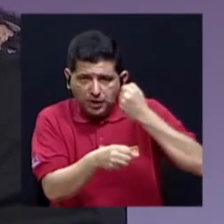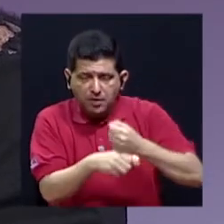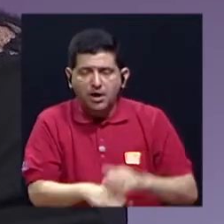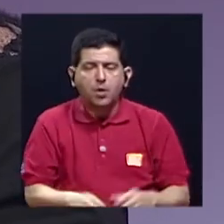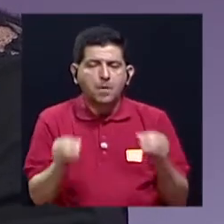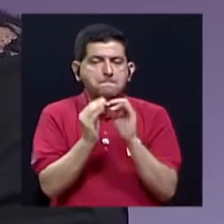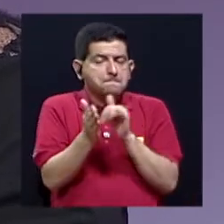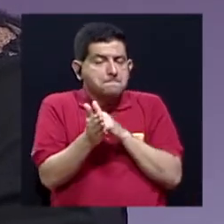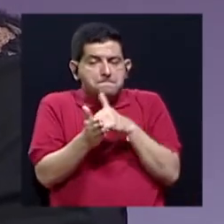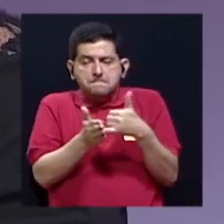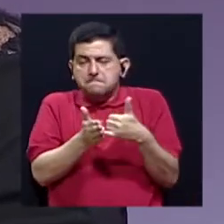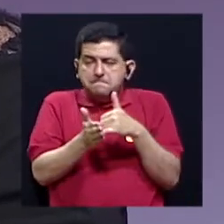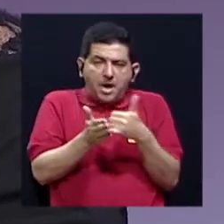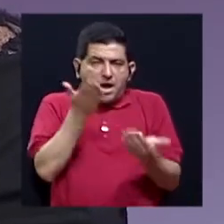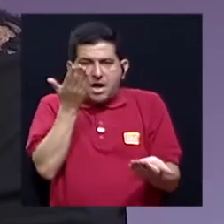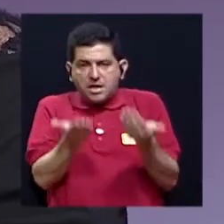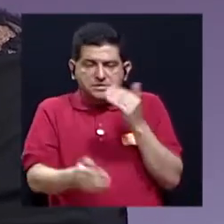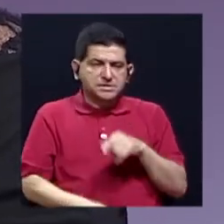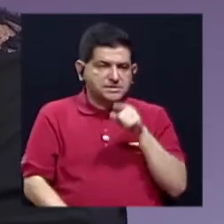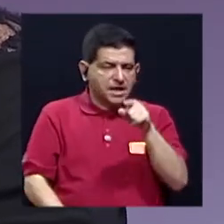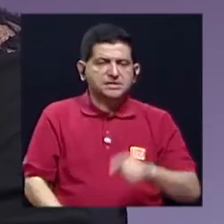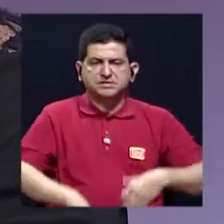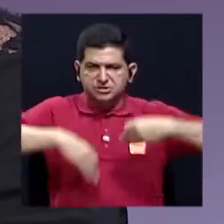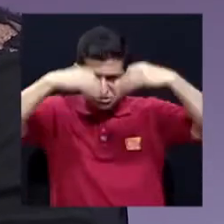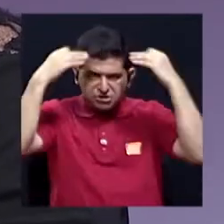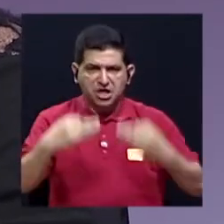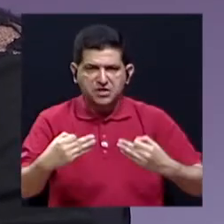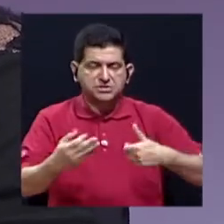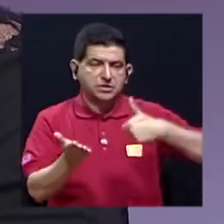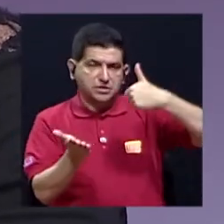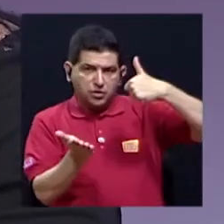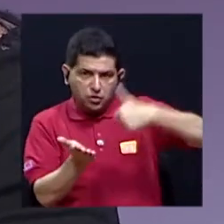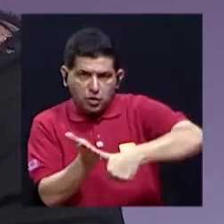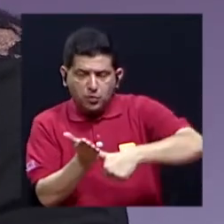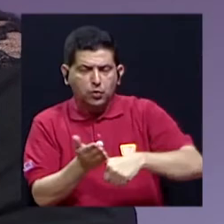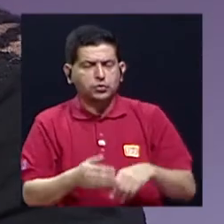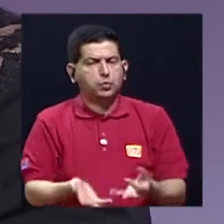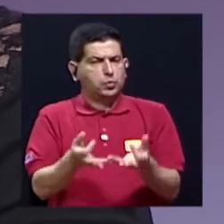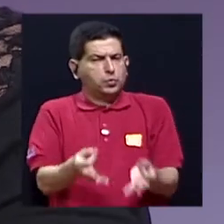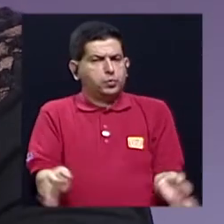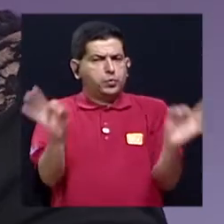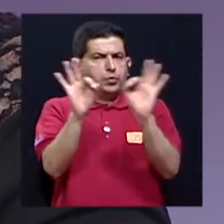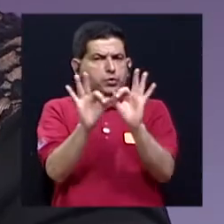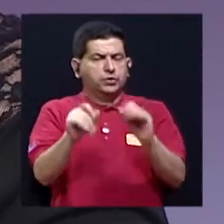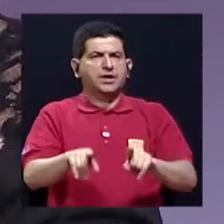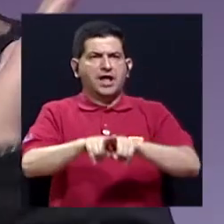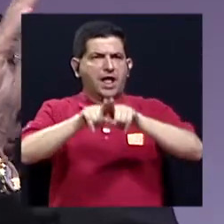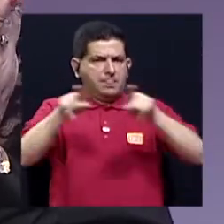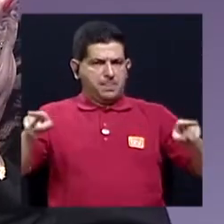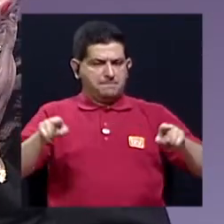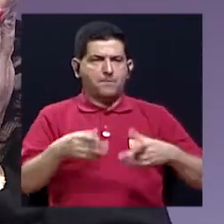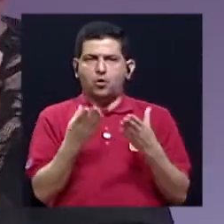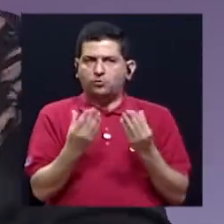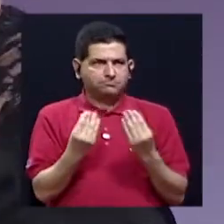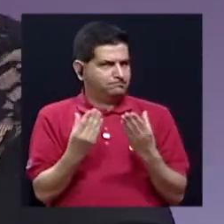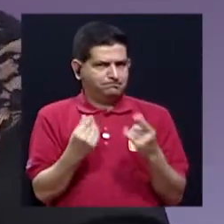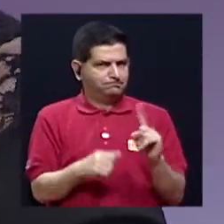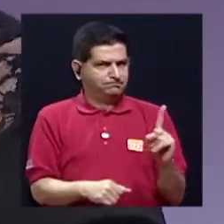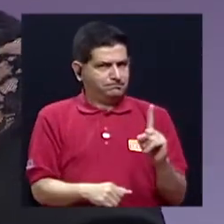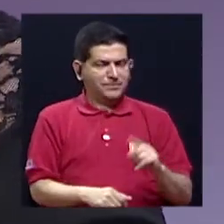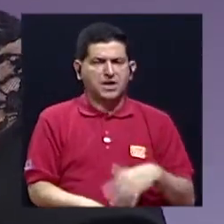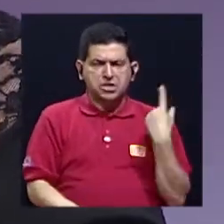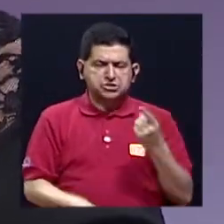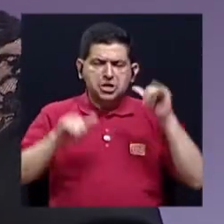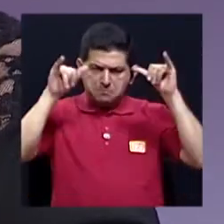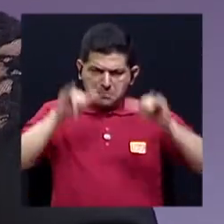más delicadas, donde se toman decisiones y votos de mucha trascendencia. Entonces, tampoco, para que no se asusten, que siempre